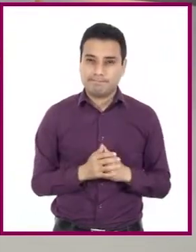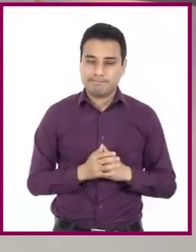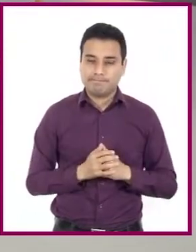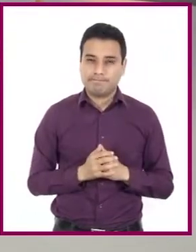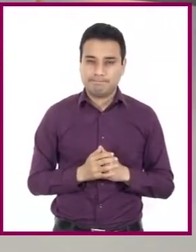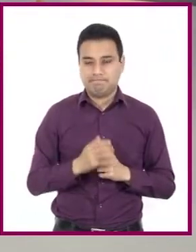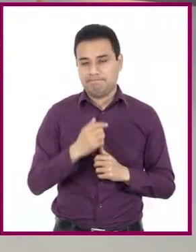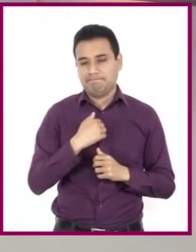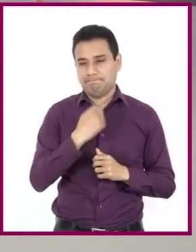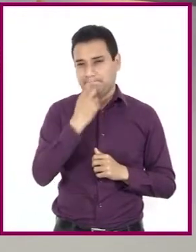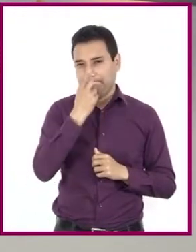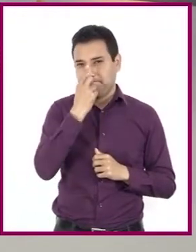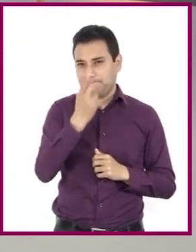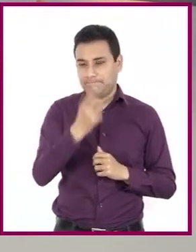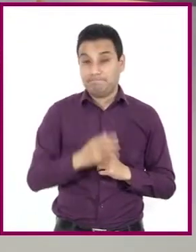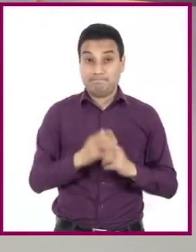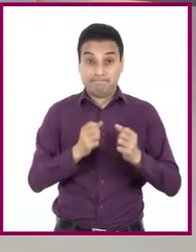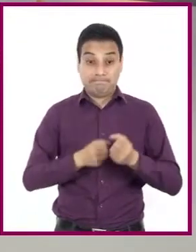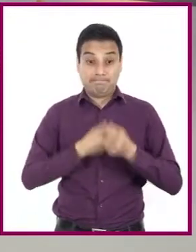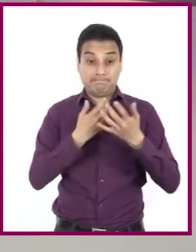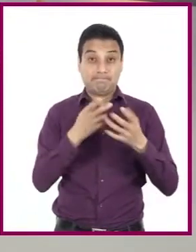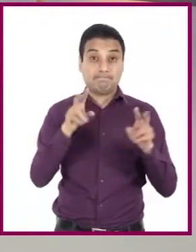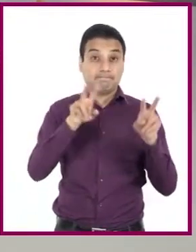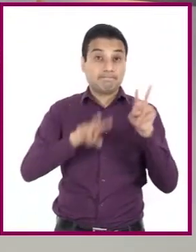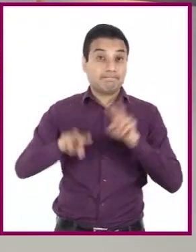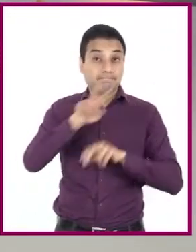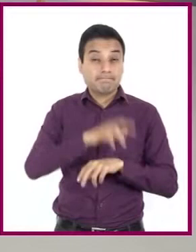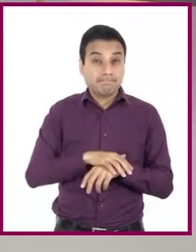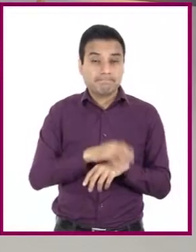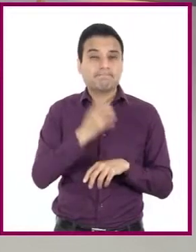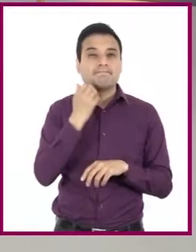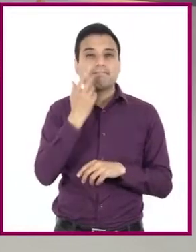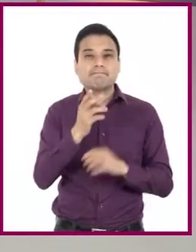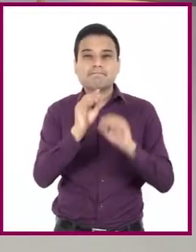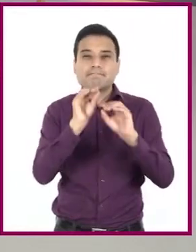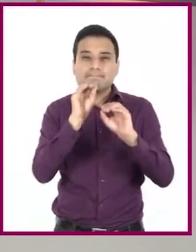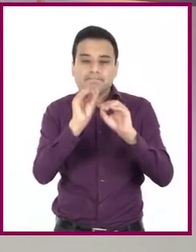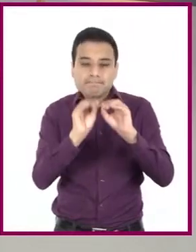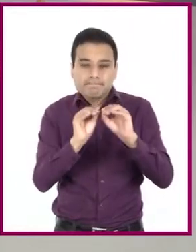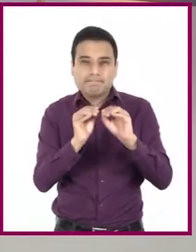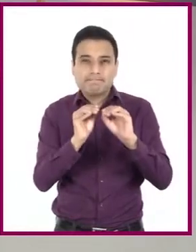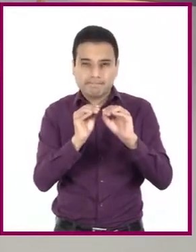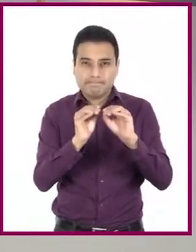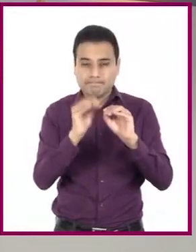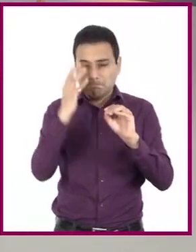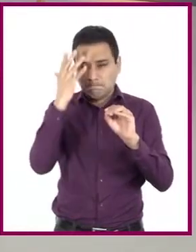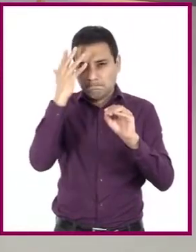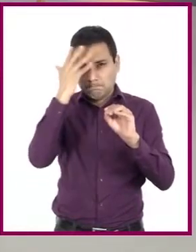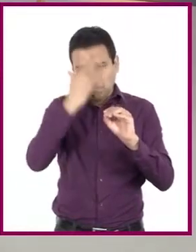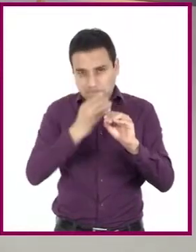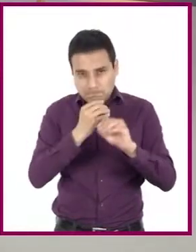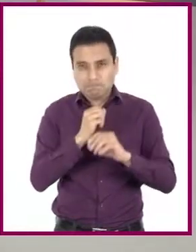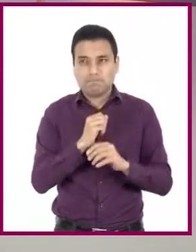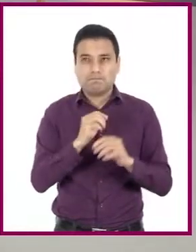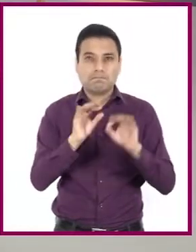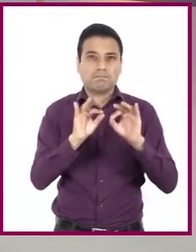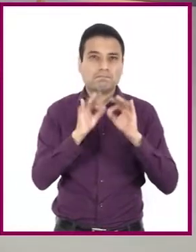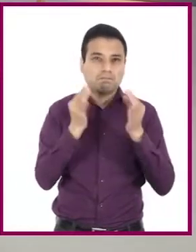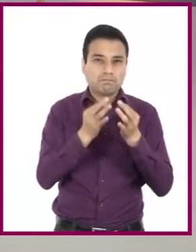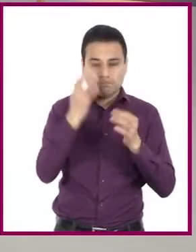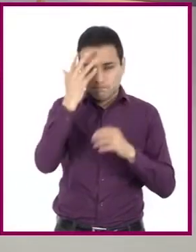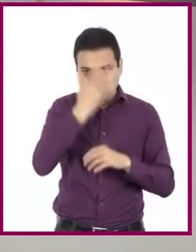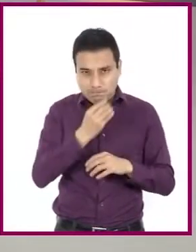Podríamos decir que la poesía visual busca crear una experiencia donde se encuentre lo estético, las formas,